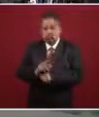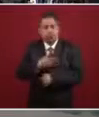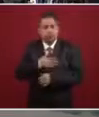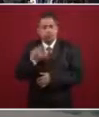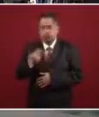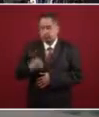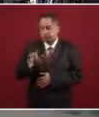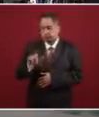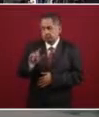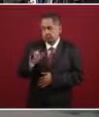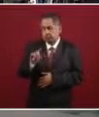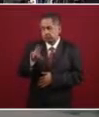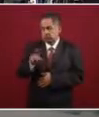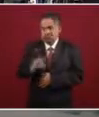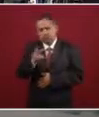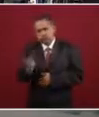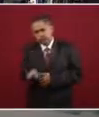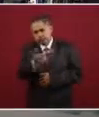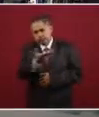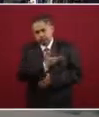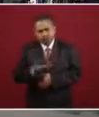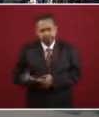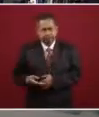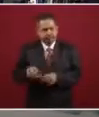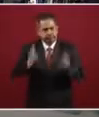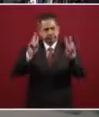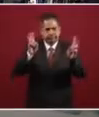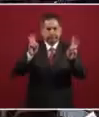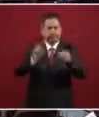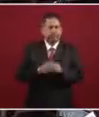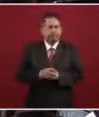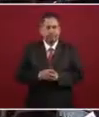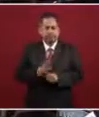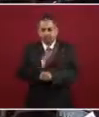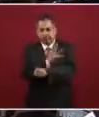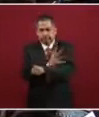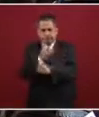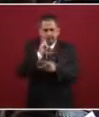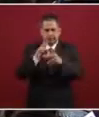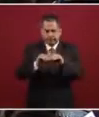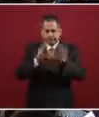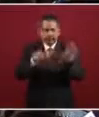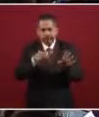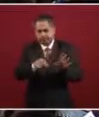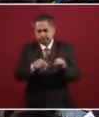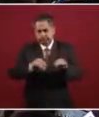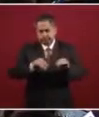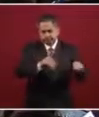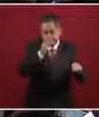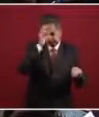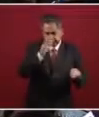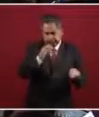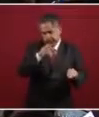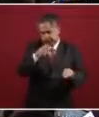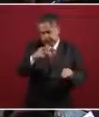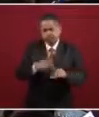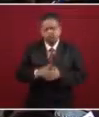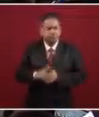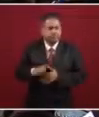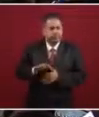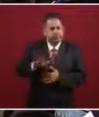Alejandro Lelo de Larrea. Presidente, preguntarle sobre este tema de transparencia en este operativo y en general de su gobierno.